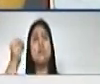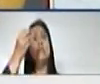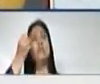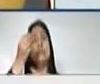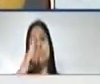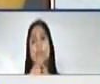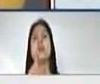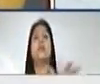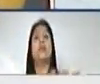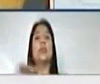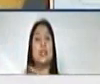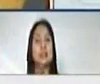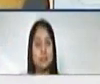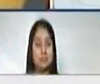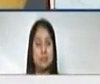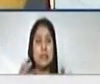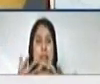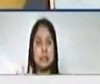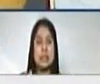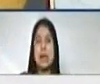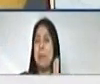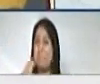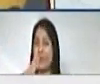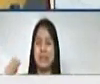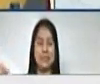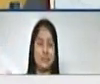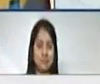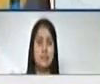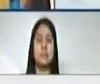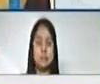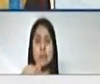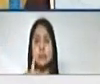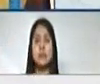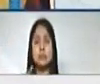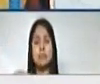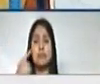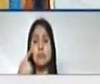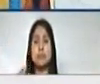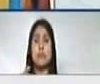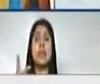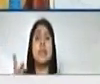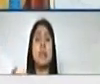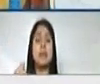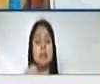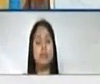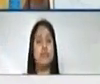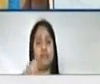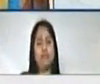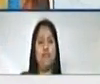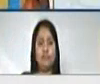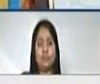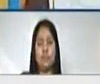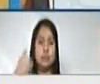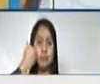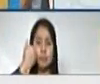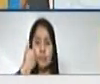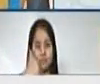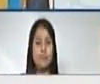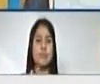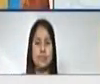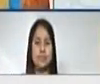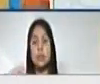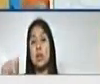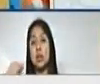pudieran empezar las clases ya, quizá de una manera híbrida, empezar a recibir clases presenciales, la mitad de los niños podría ser, un día sí, un